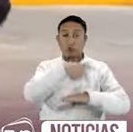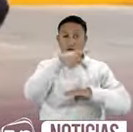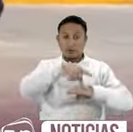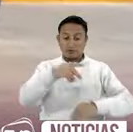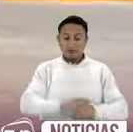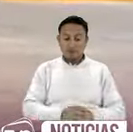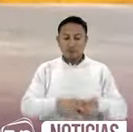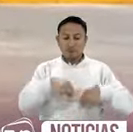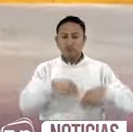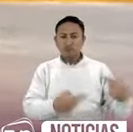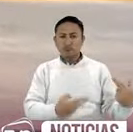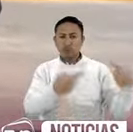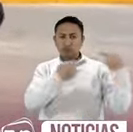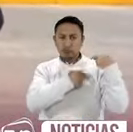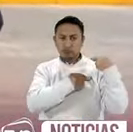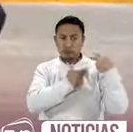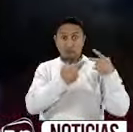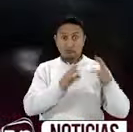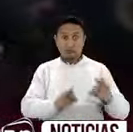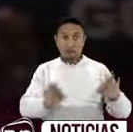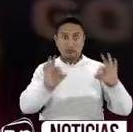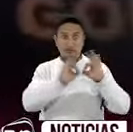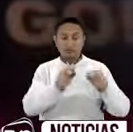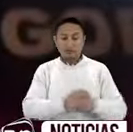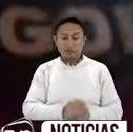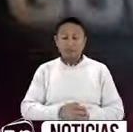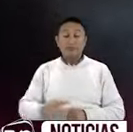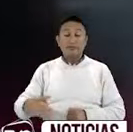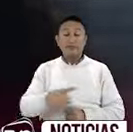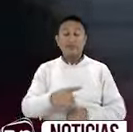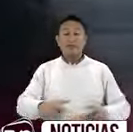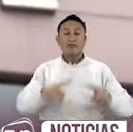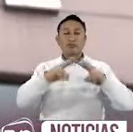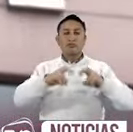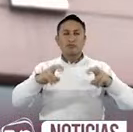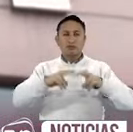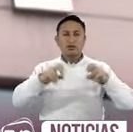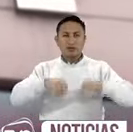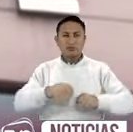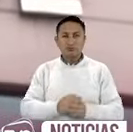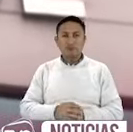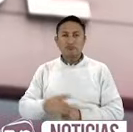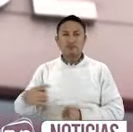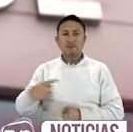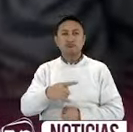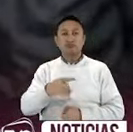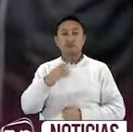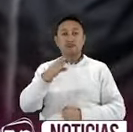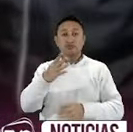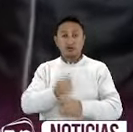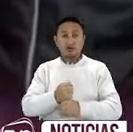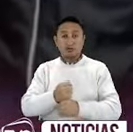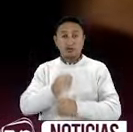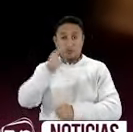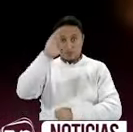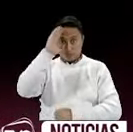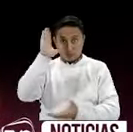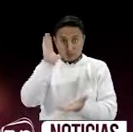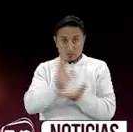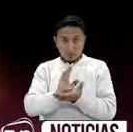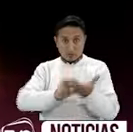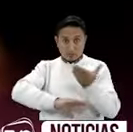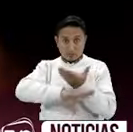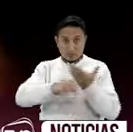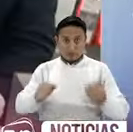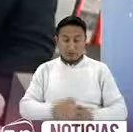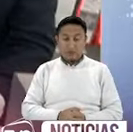Suárez estuvo a cargo de casos relevantes, como las investigaciones por el desfalco al Instituto de Seguridad Social de la